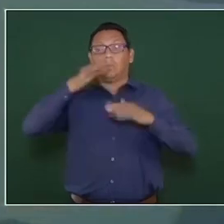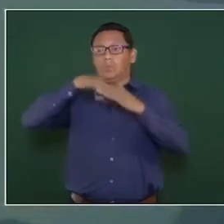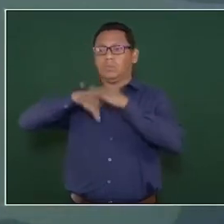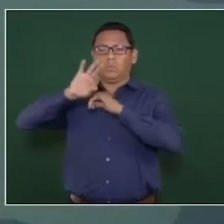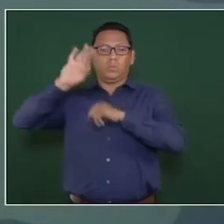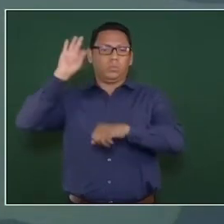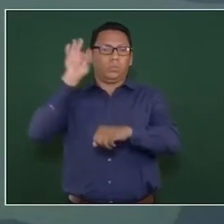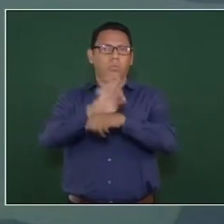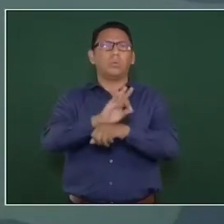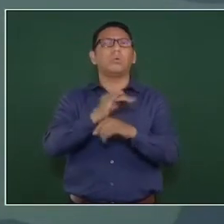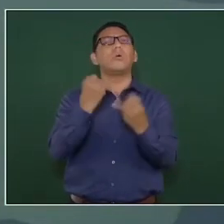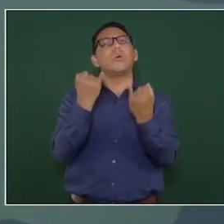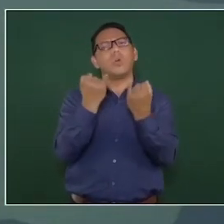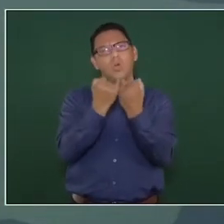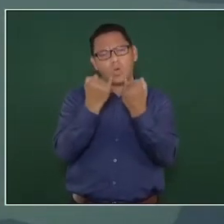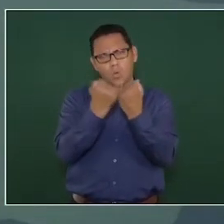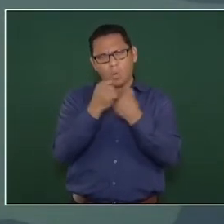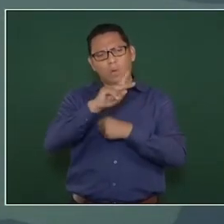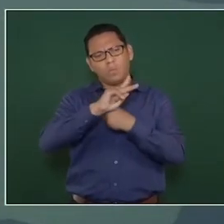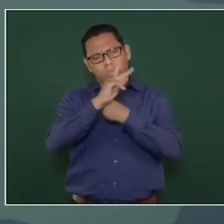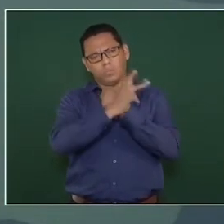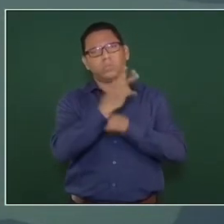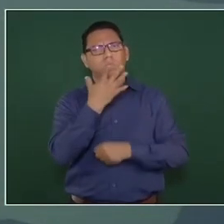también a judíos,